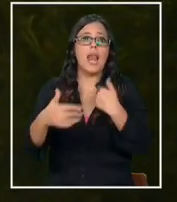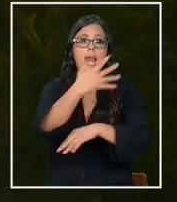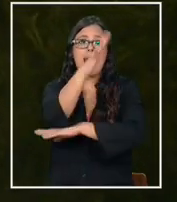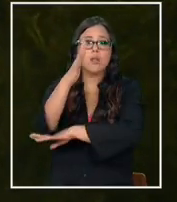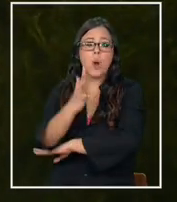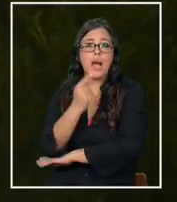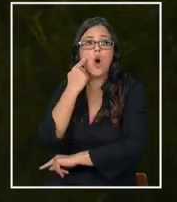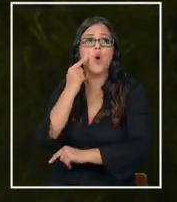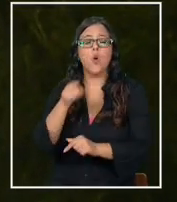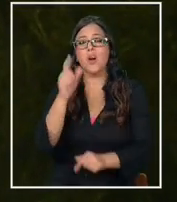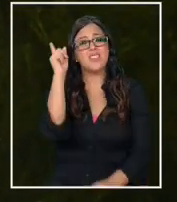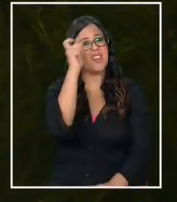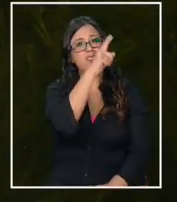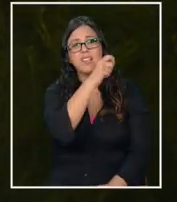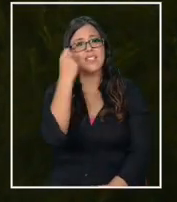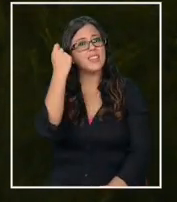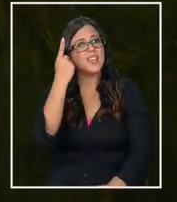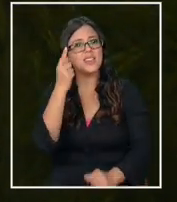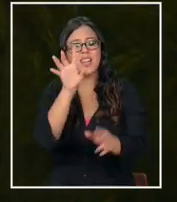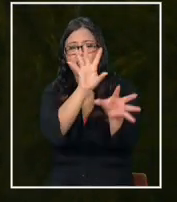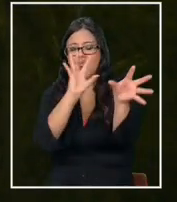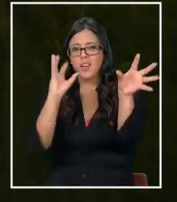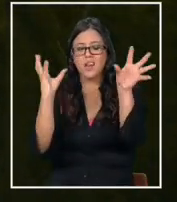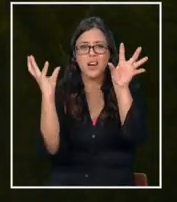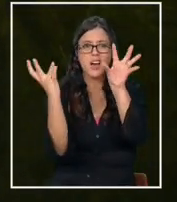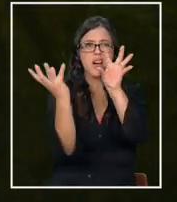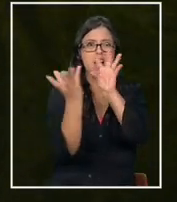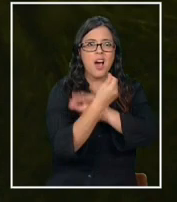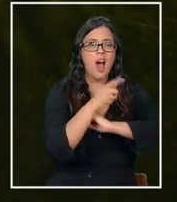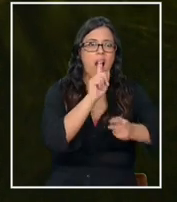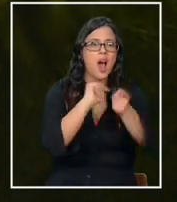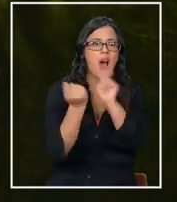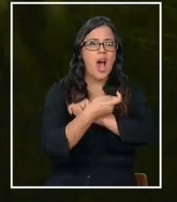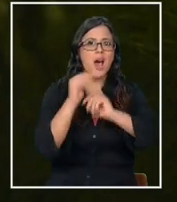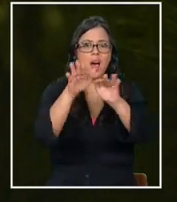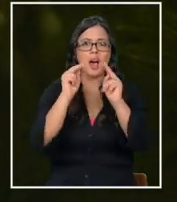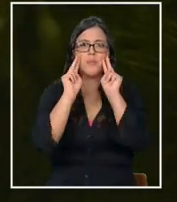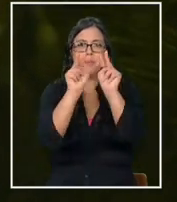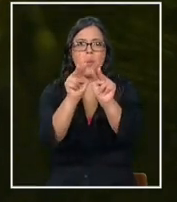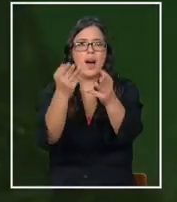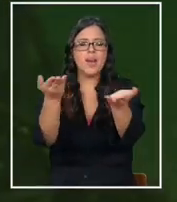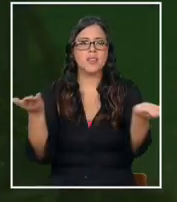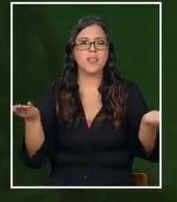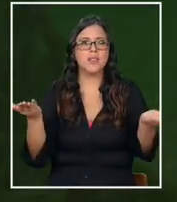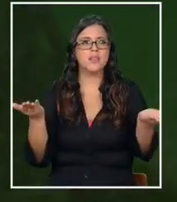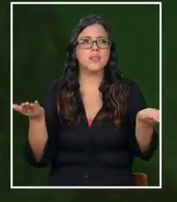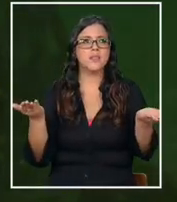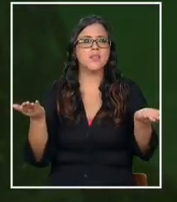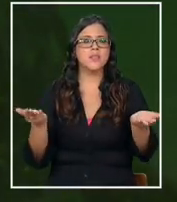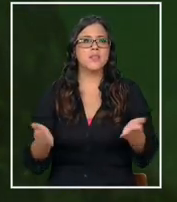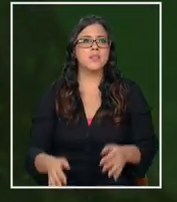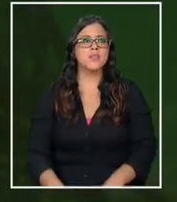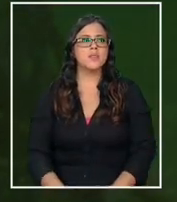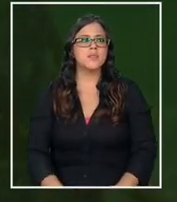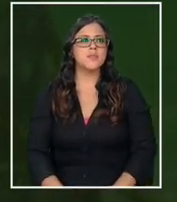Es difícil de entender cambios en los ecosistemas tan visibles como este.